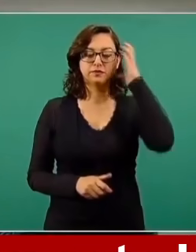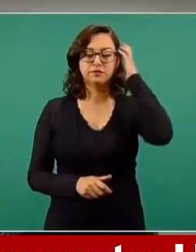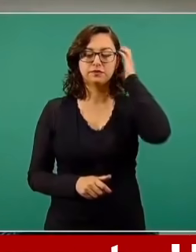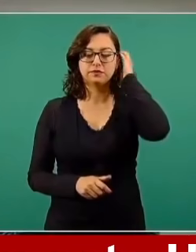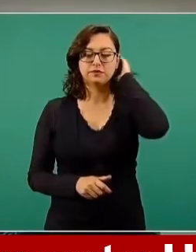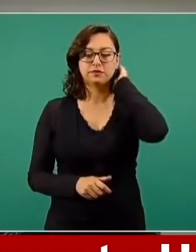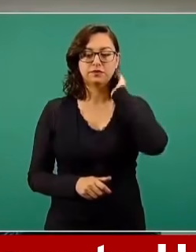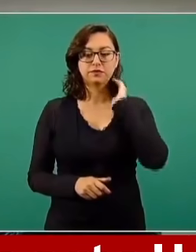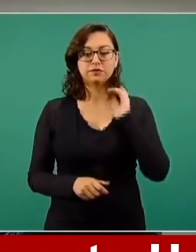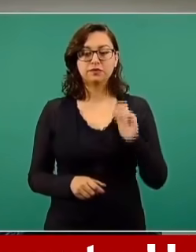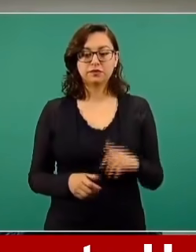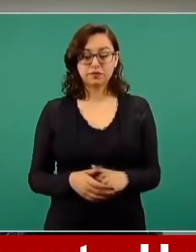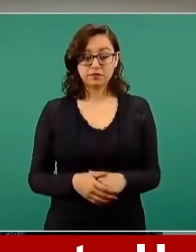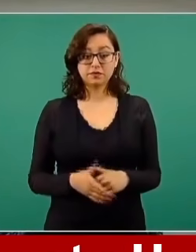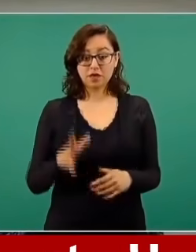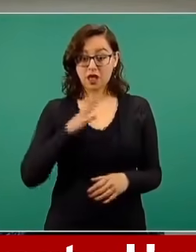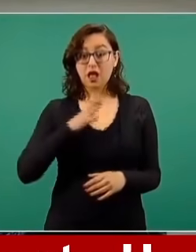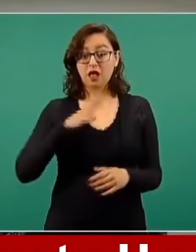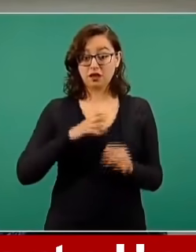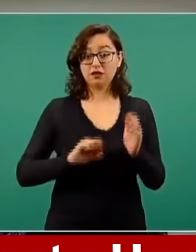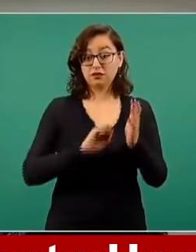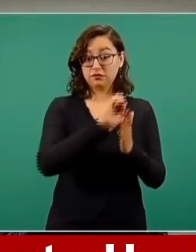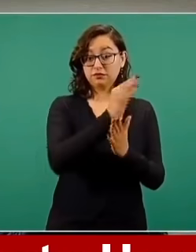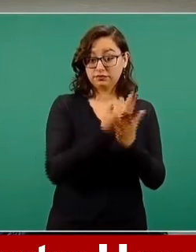Pero vamos viendo las facturas.